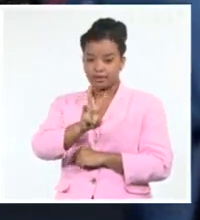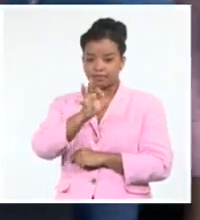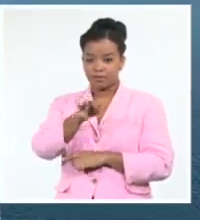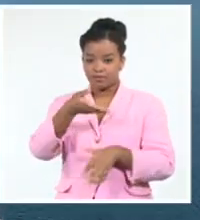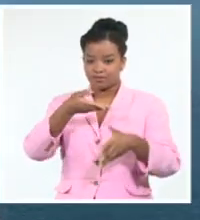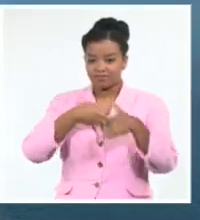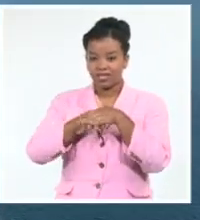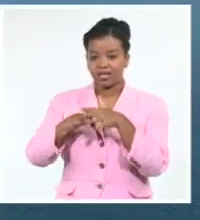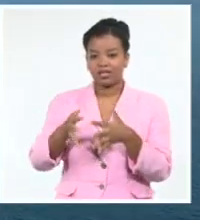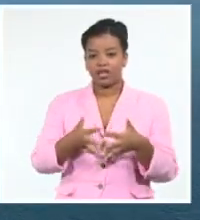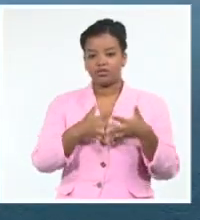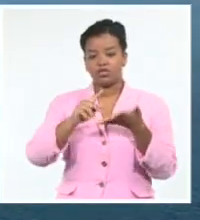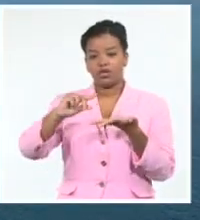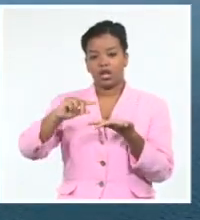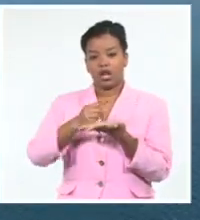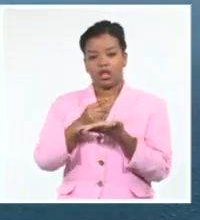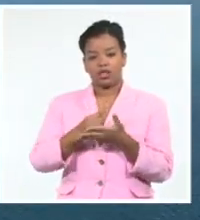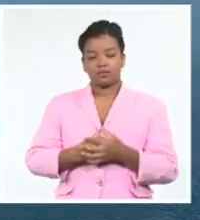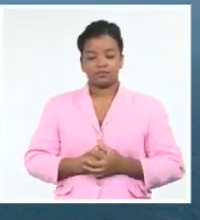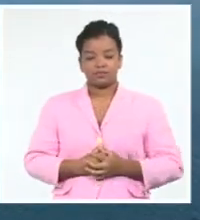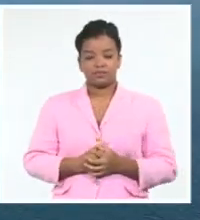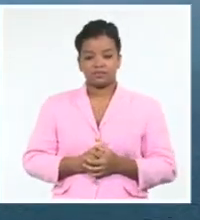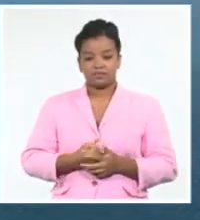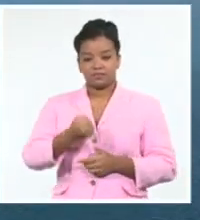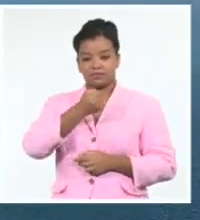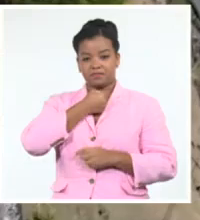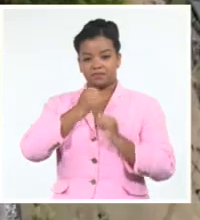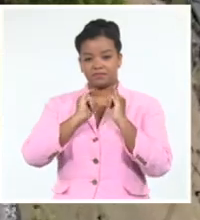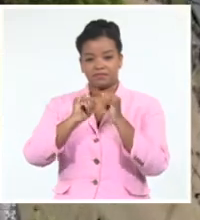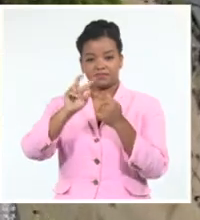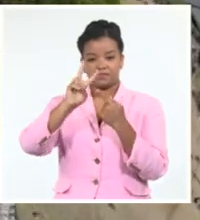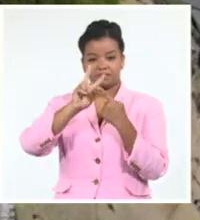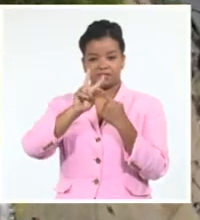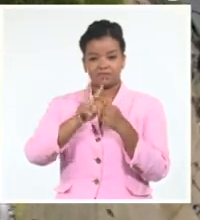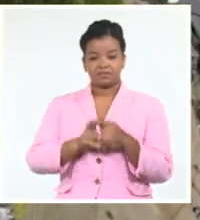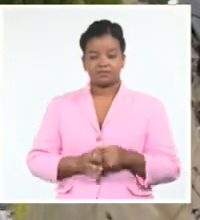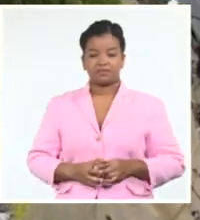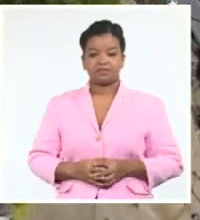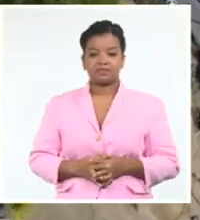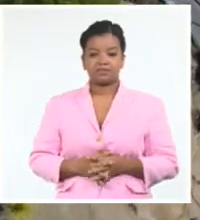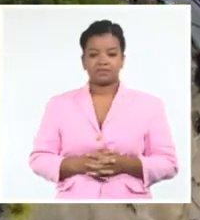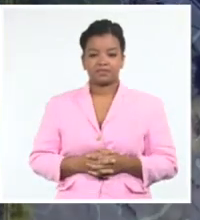estadounidense a Granada. Talía González, Sistema Informativo de la Televisión Cubana.